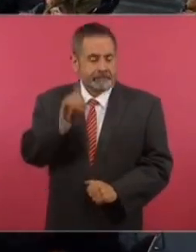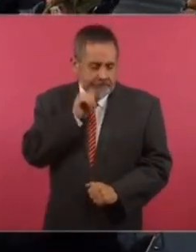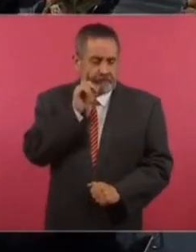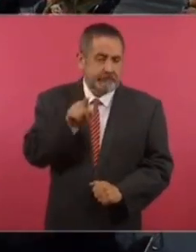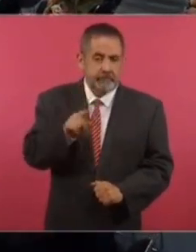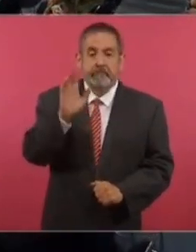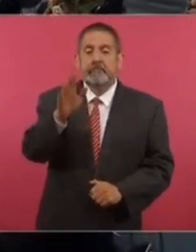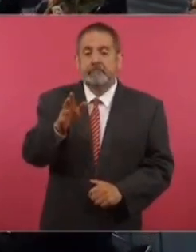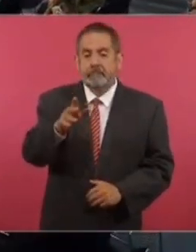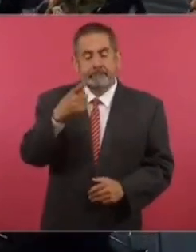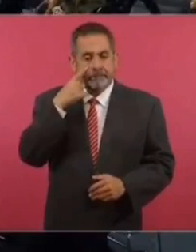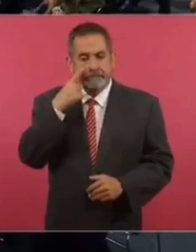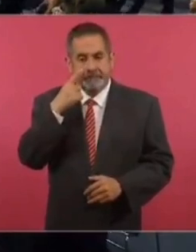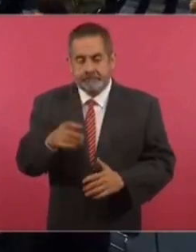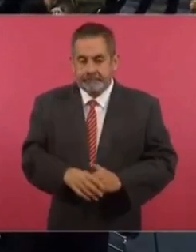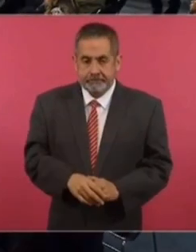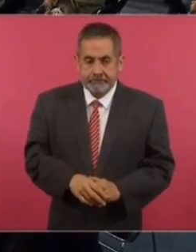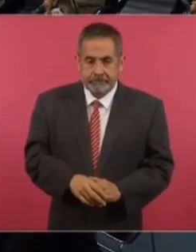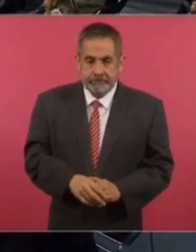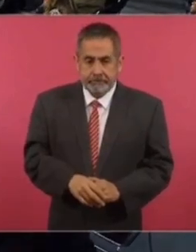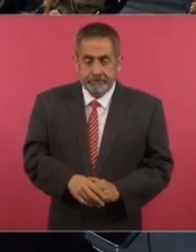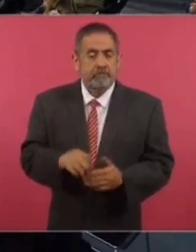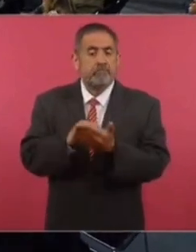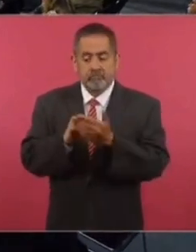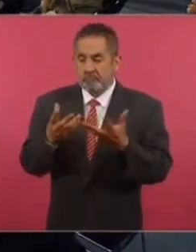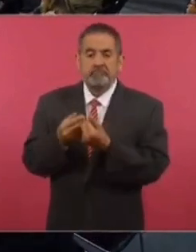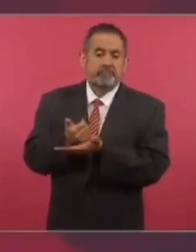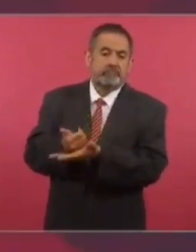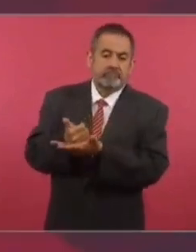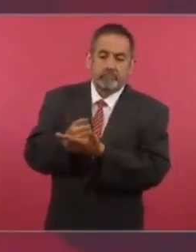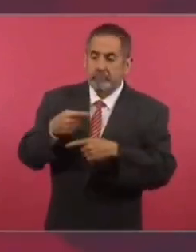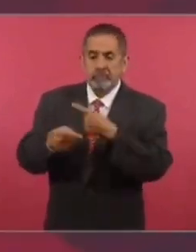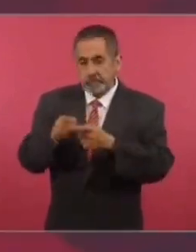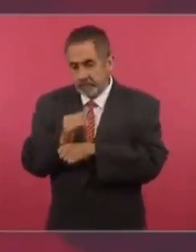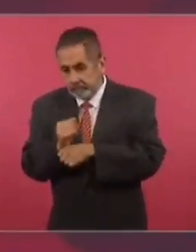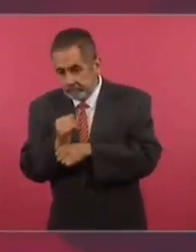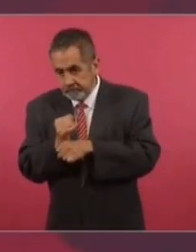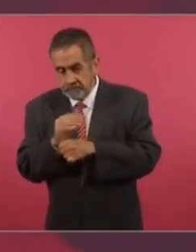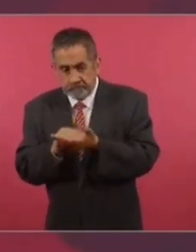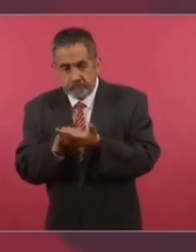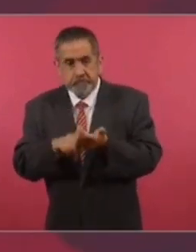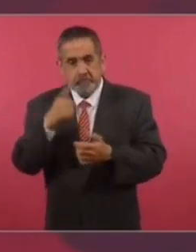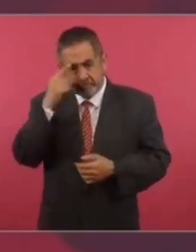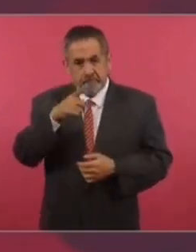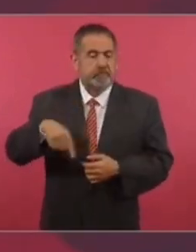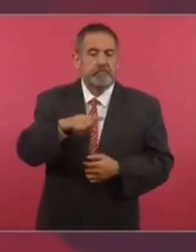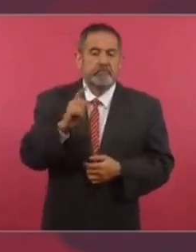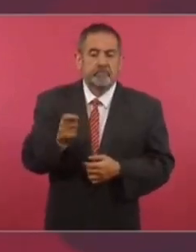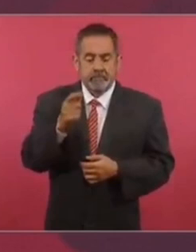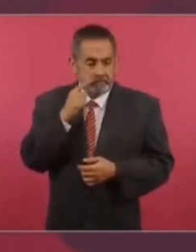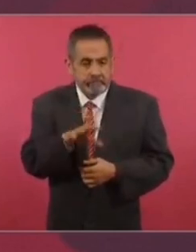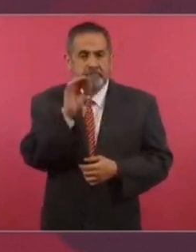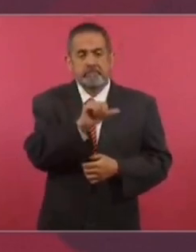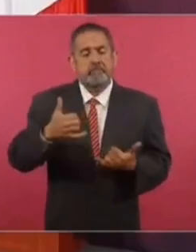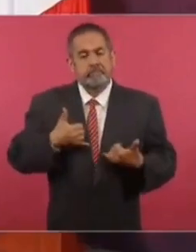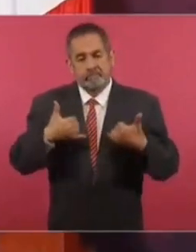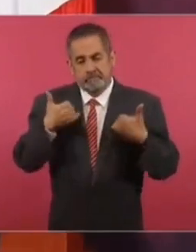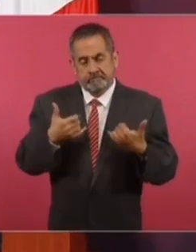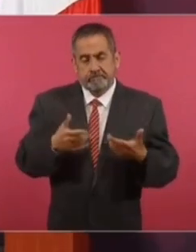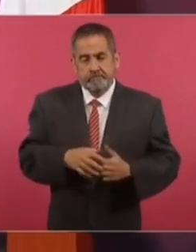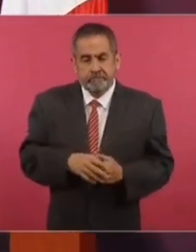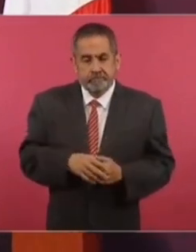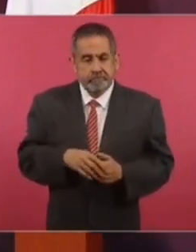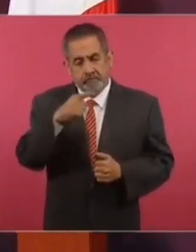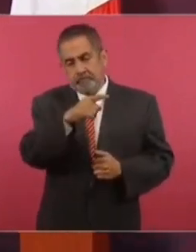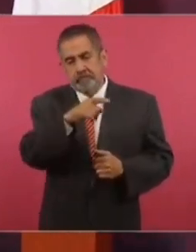Mañana. Ah, miren, se sigue cooperando, ayudando en toda la investigación para encontrar a los jóvenes